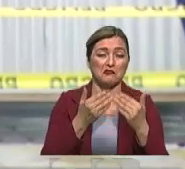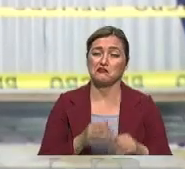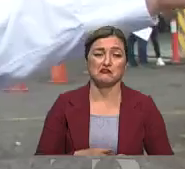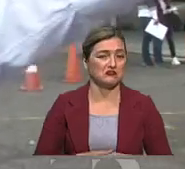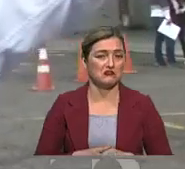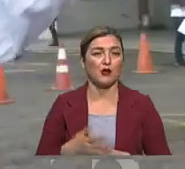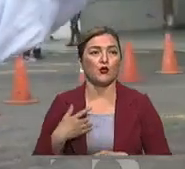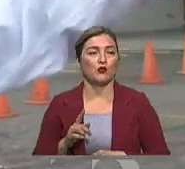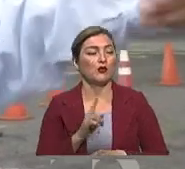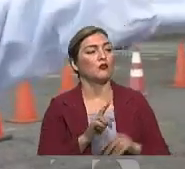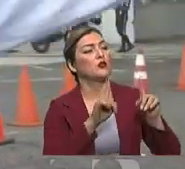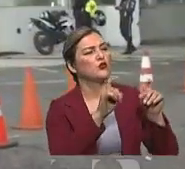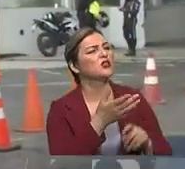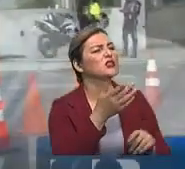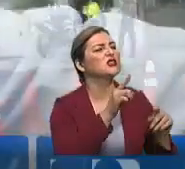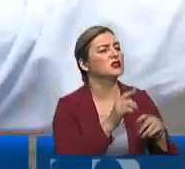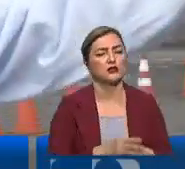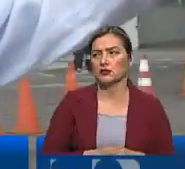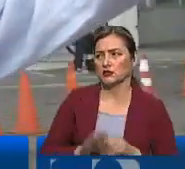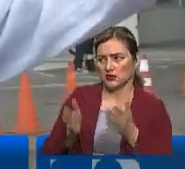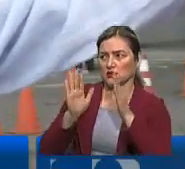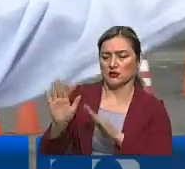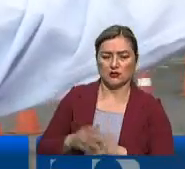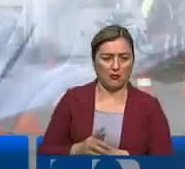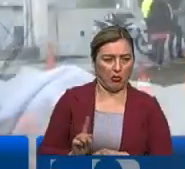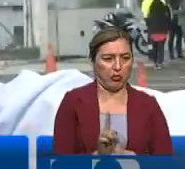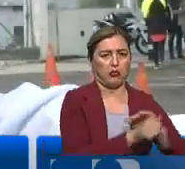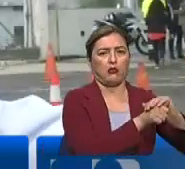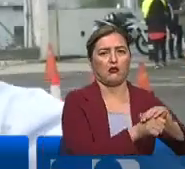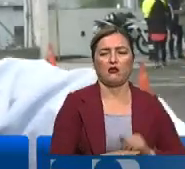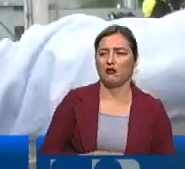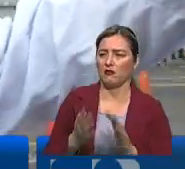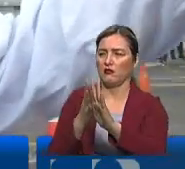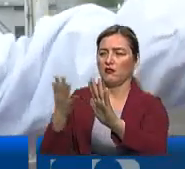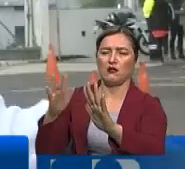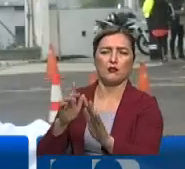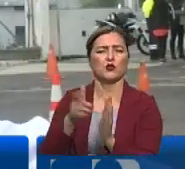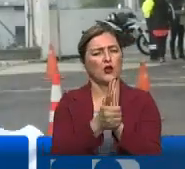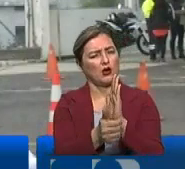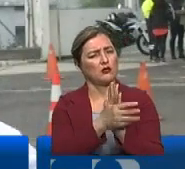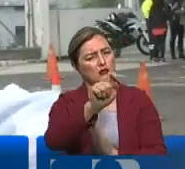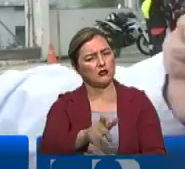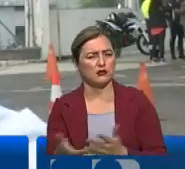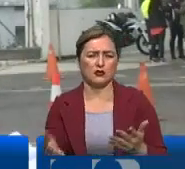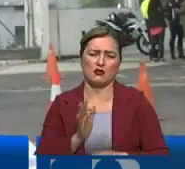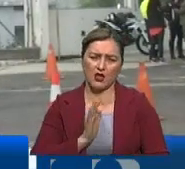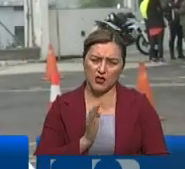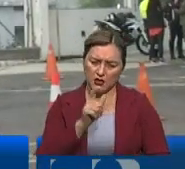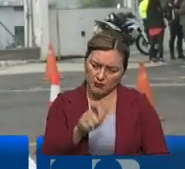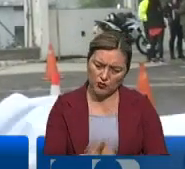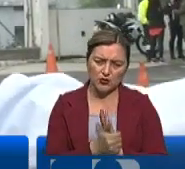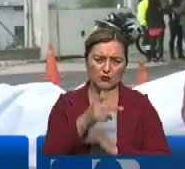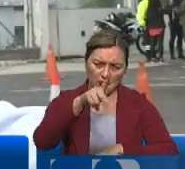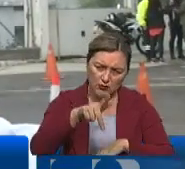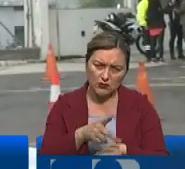adecuado. Dice, ya le atiendo y se van a esconder. Vea la fila que hay, señorita, que pongan gente capacitada, gente técnica,